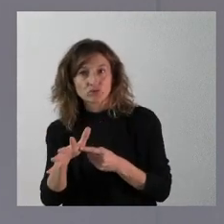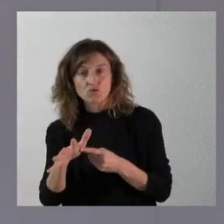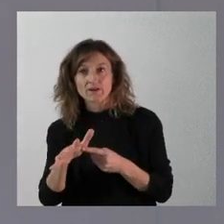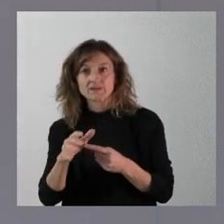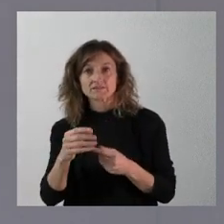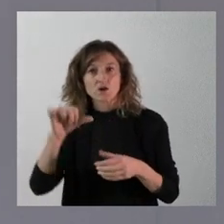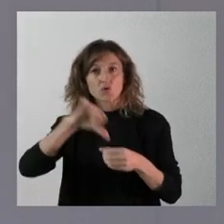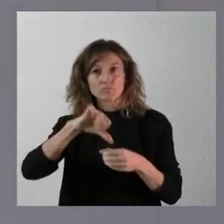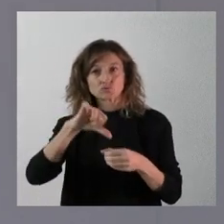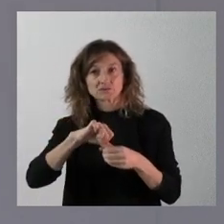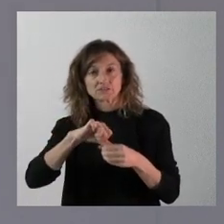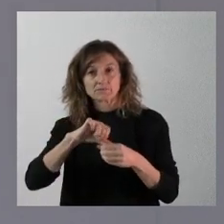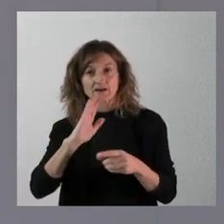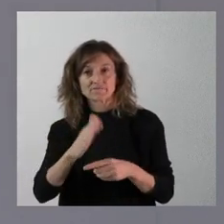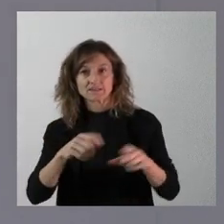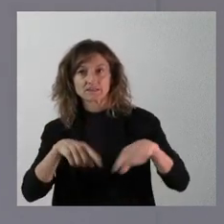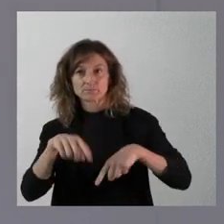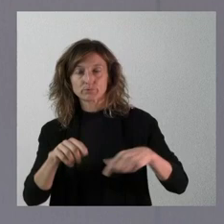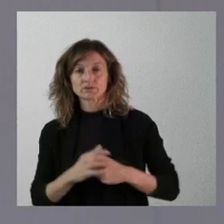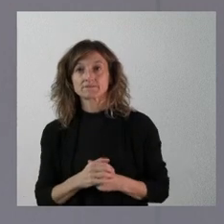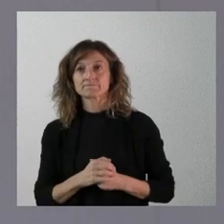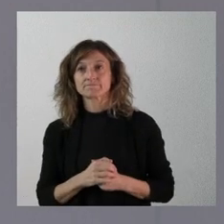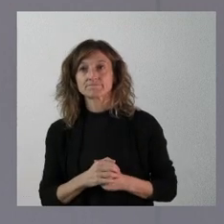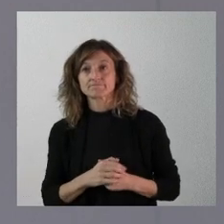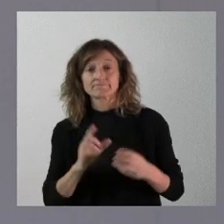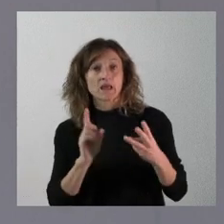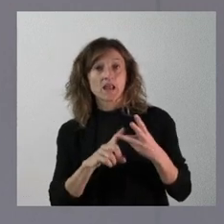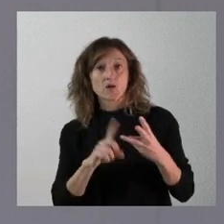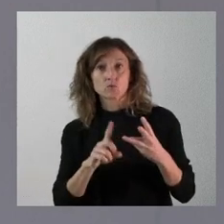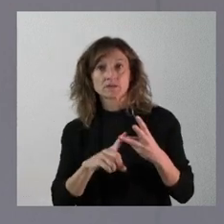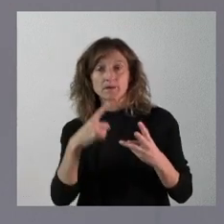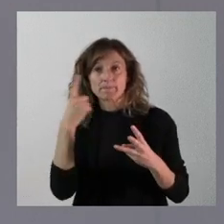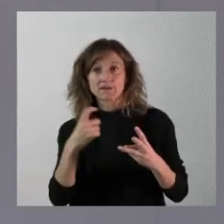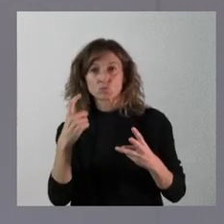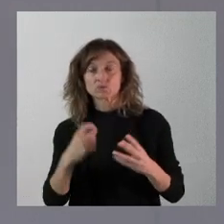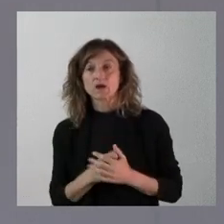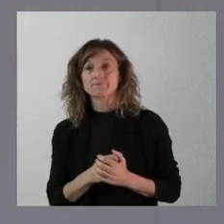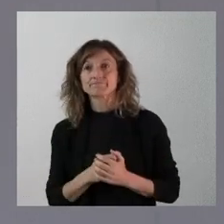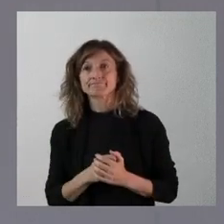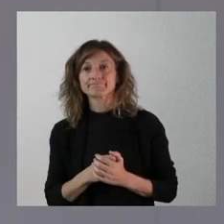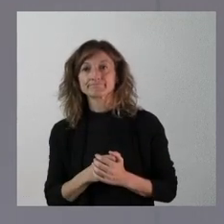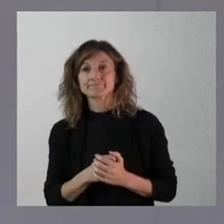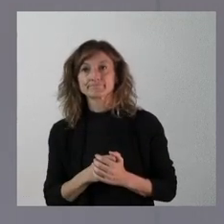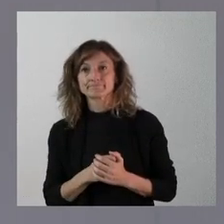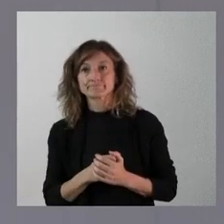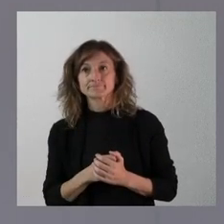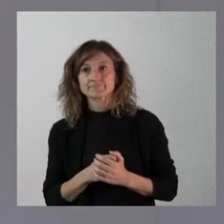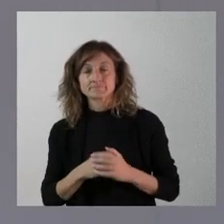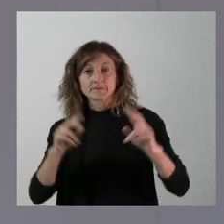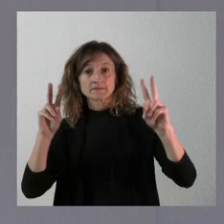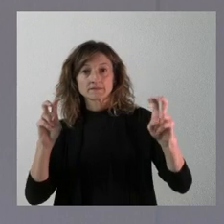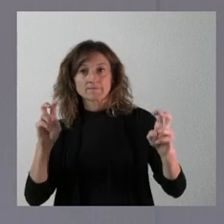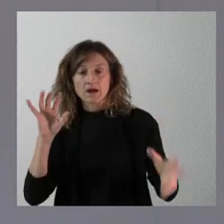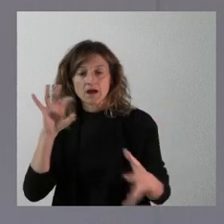los combustibles tienen sobre el coste del transporte la última cuestión el aspecto vinculado a esas ayudas